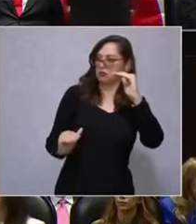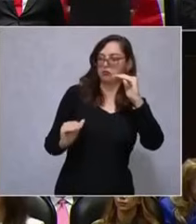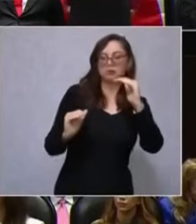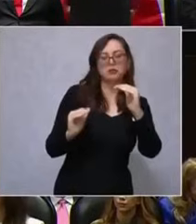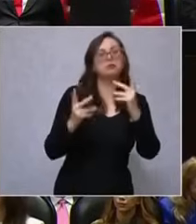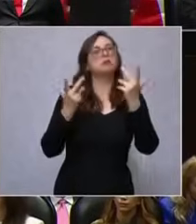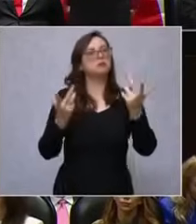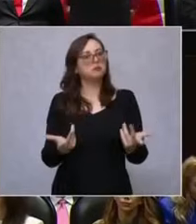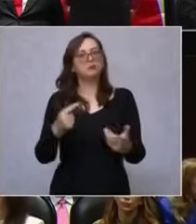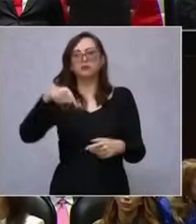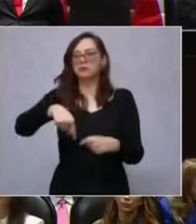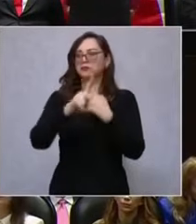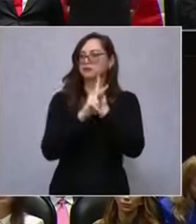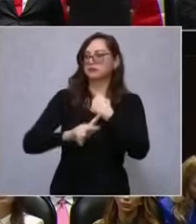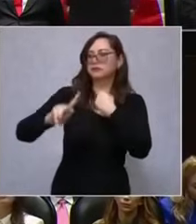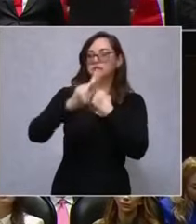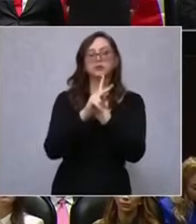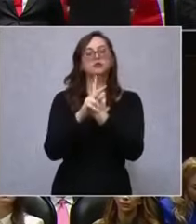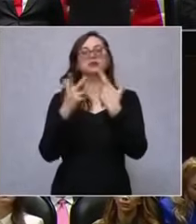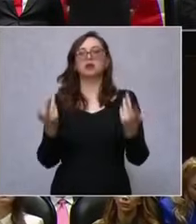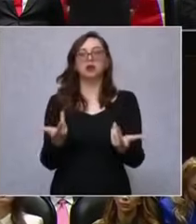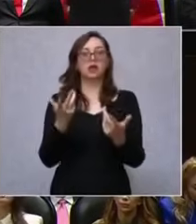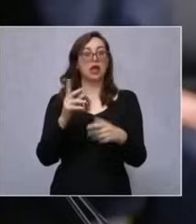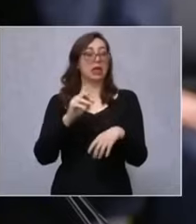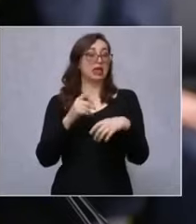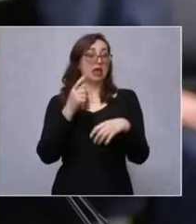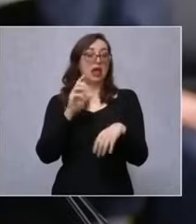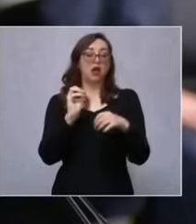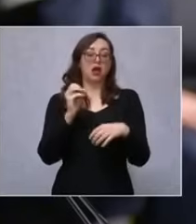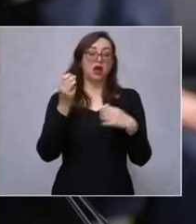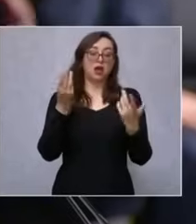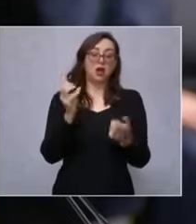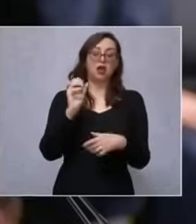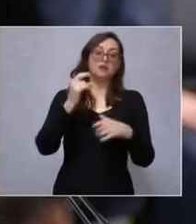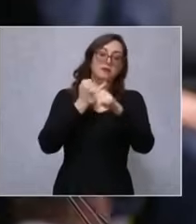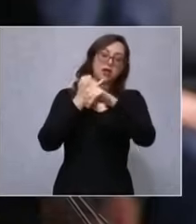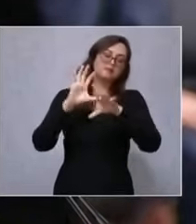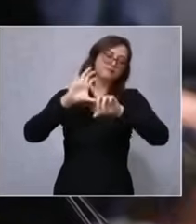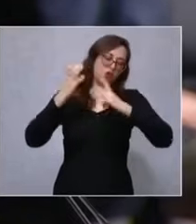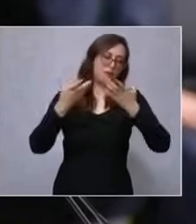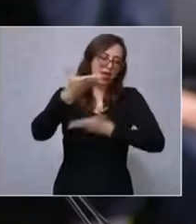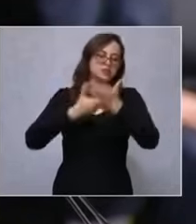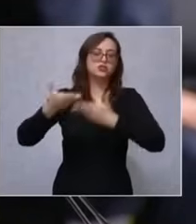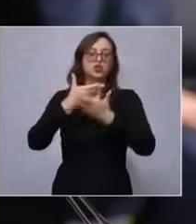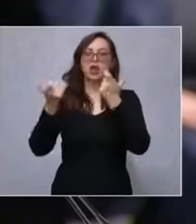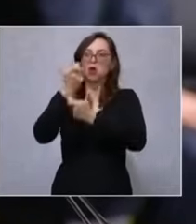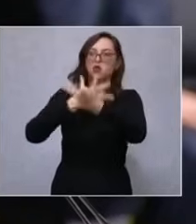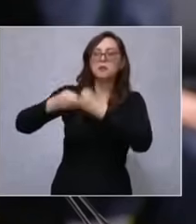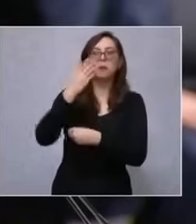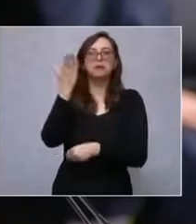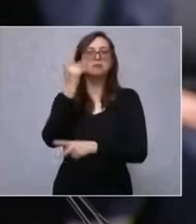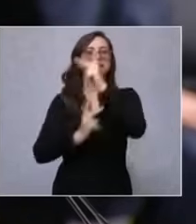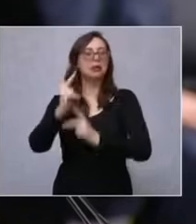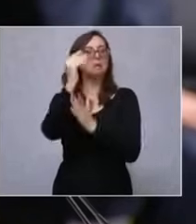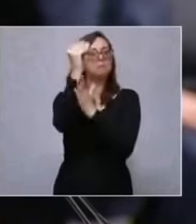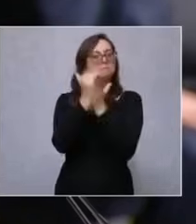va disminuyendo cantidad de la Organización para la Cooperación y el Desarrollo Económico menos endeudados y con una moneda